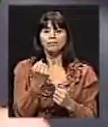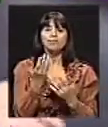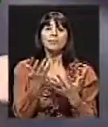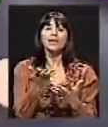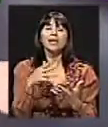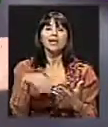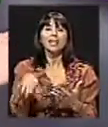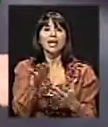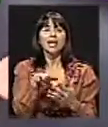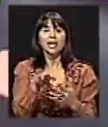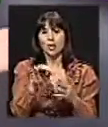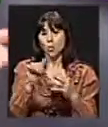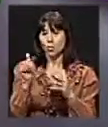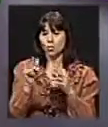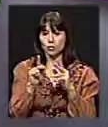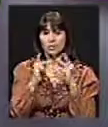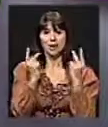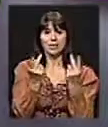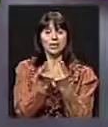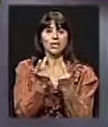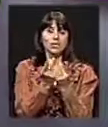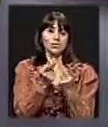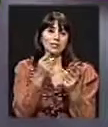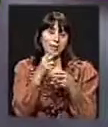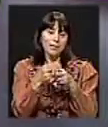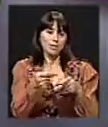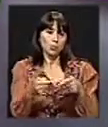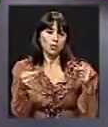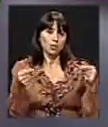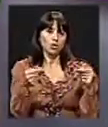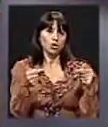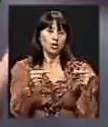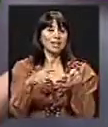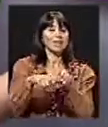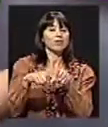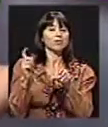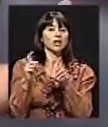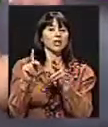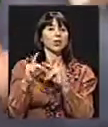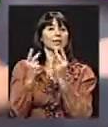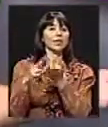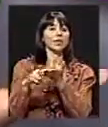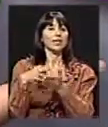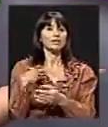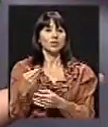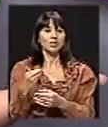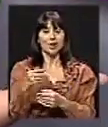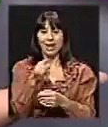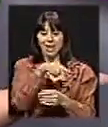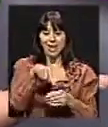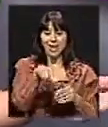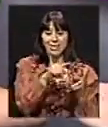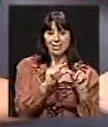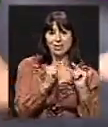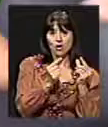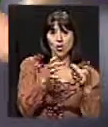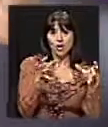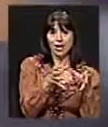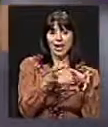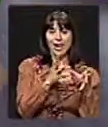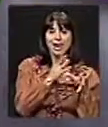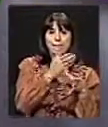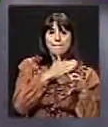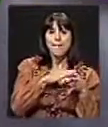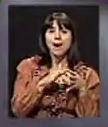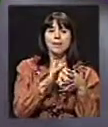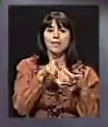El resto de partidos se consideraban el bloque de oposición. Ese bloque era parte del Partido Accesibilidad Sin Exclusión, sin embargo